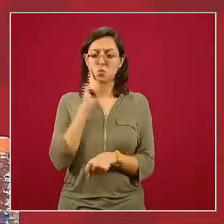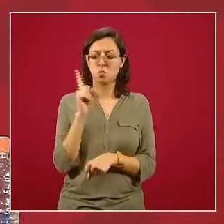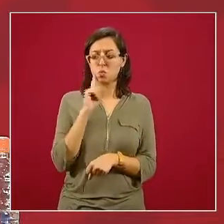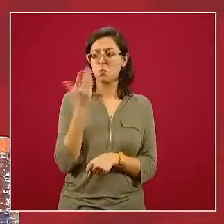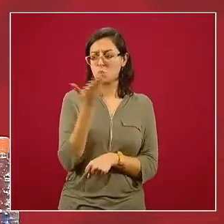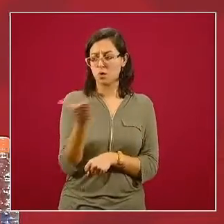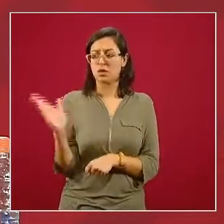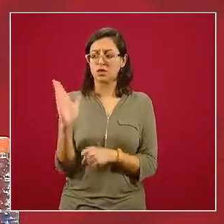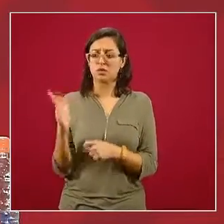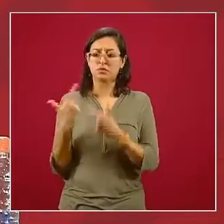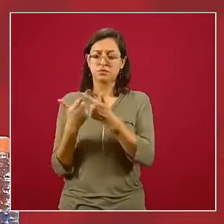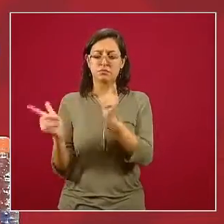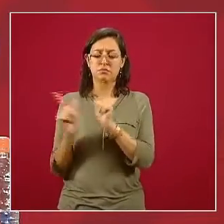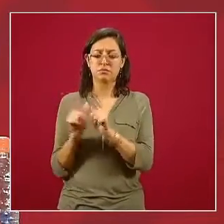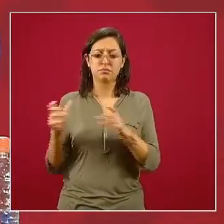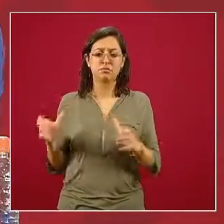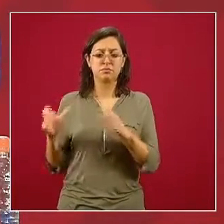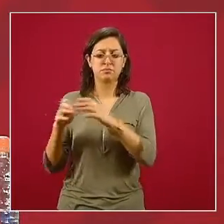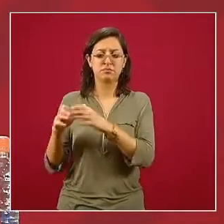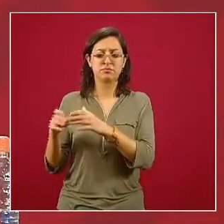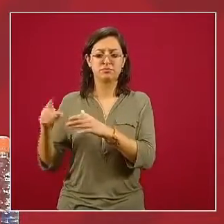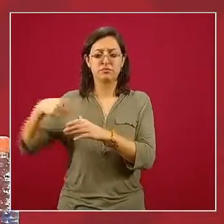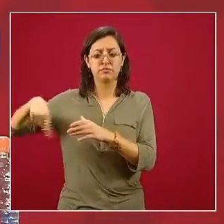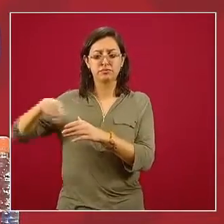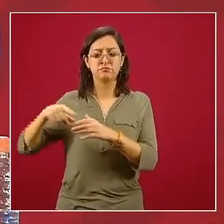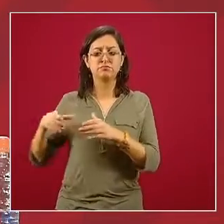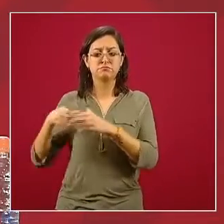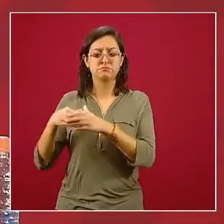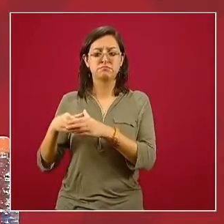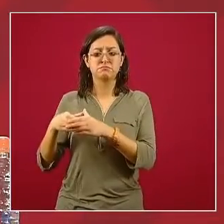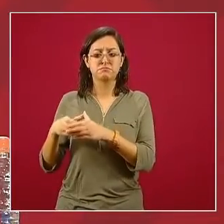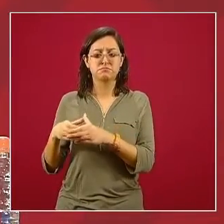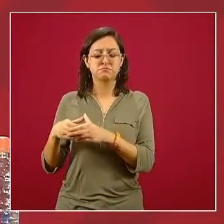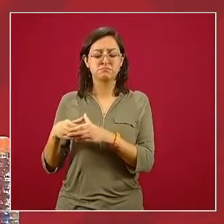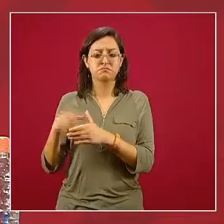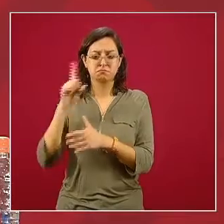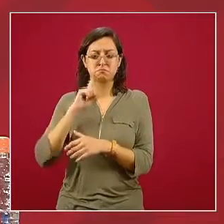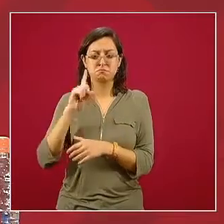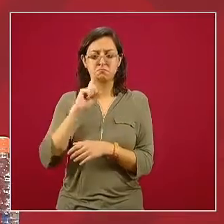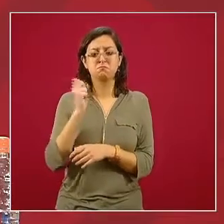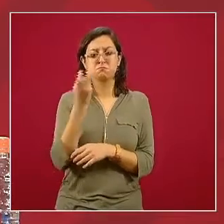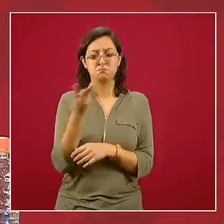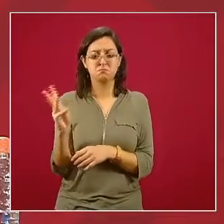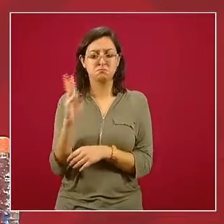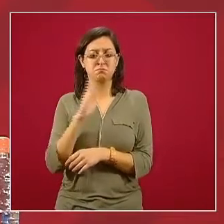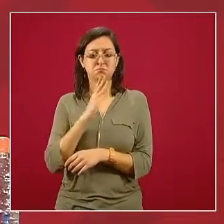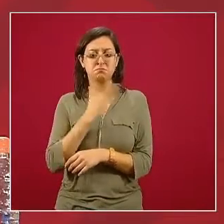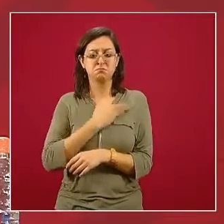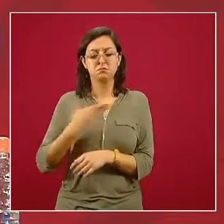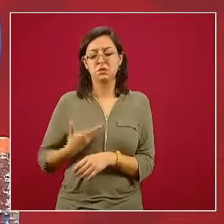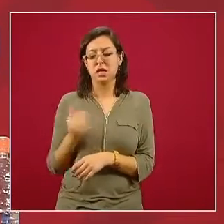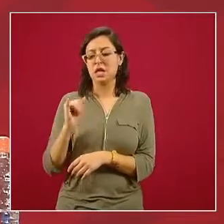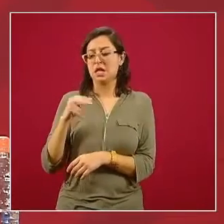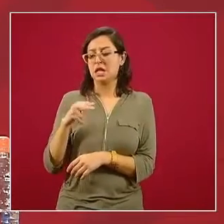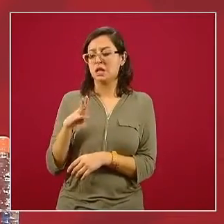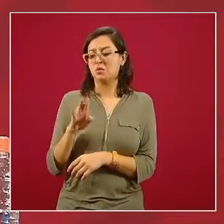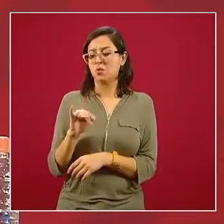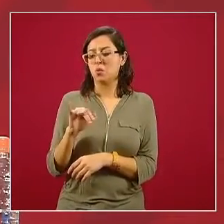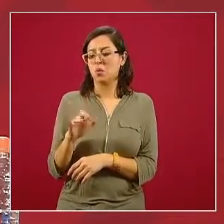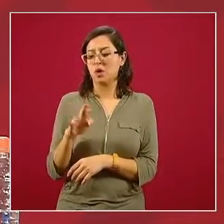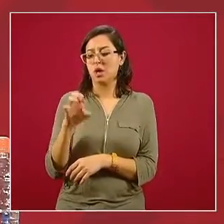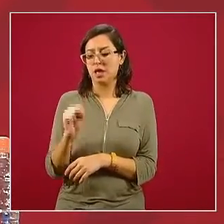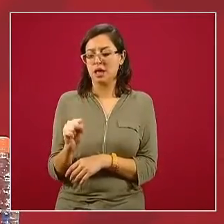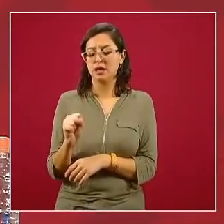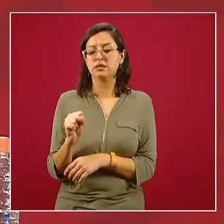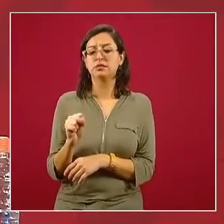es el grupo, un grupo muy consistente, muy sólido, donde está la presidenta de InMujeres, la doctora Nadine